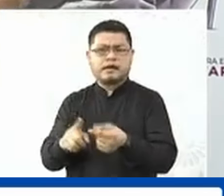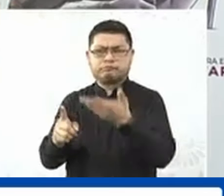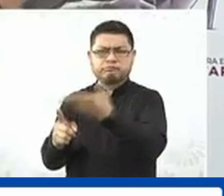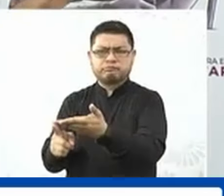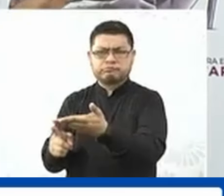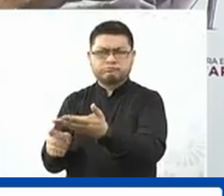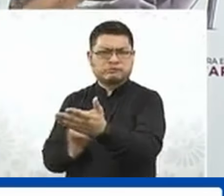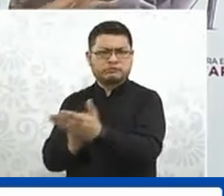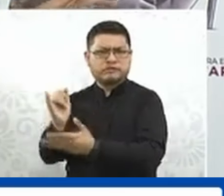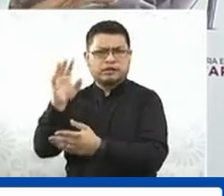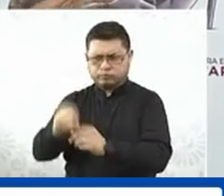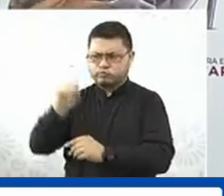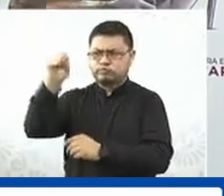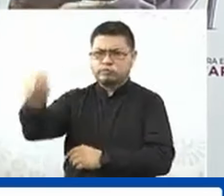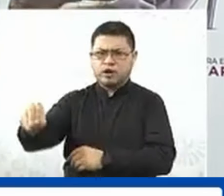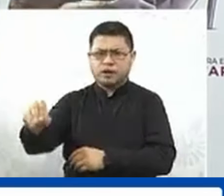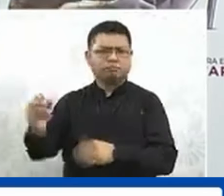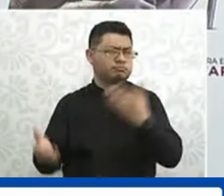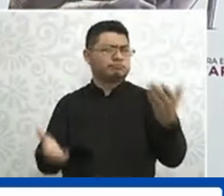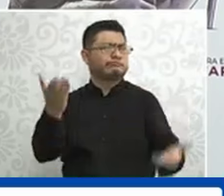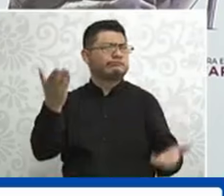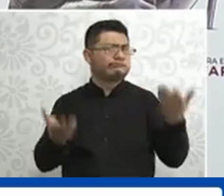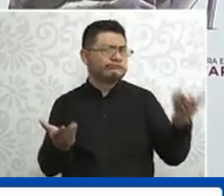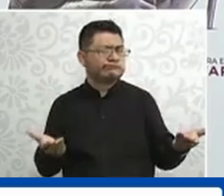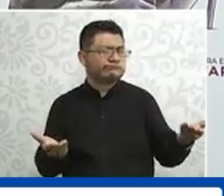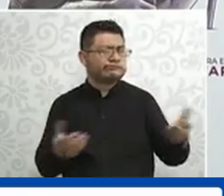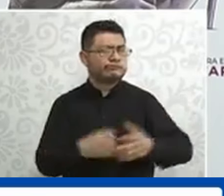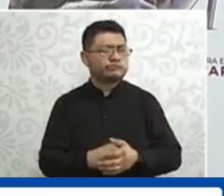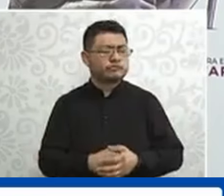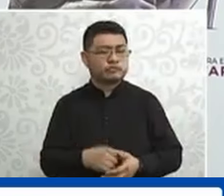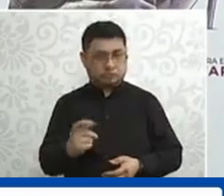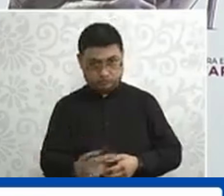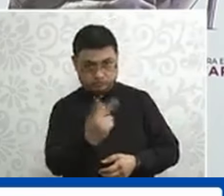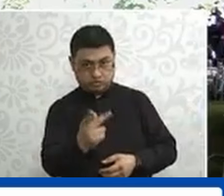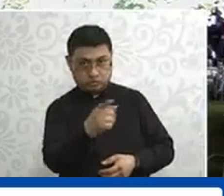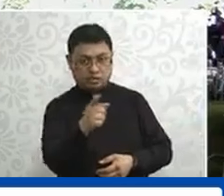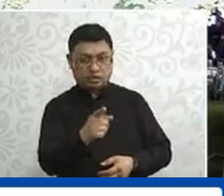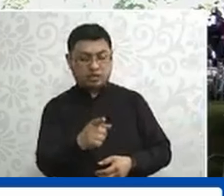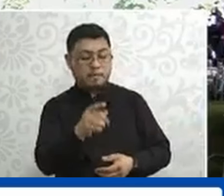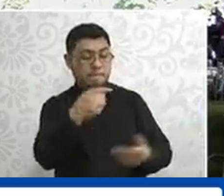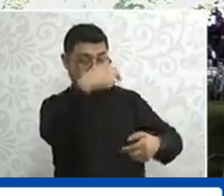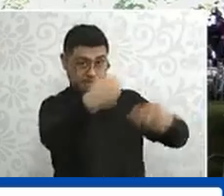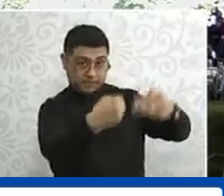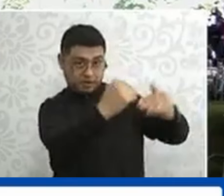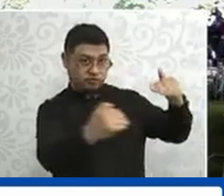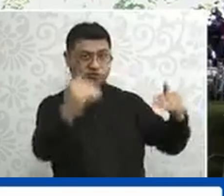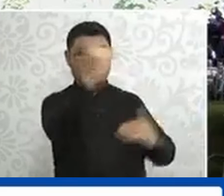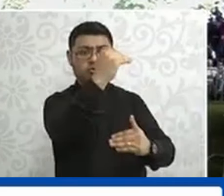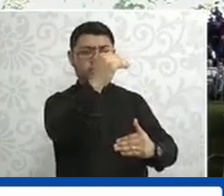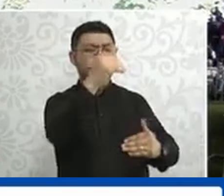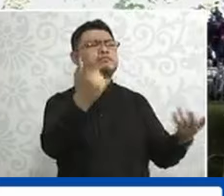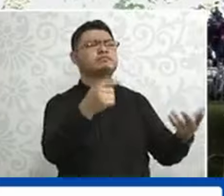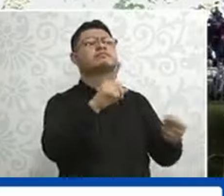el pueblo de México? ¿Va? ¿Quién cree que debe elegir a los ministros el Senado de la República?